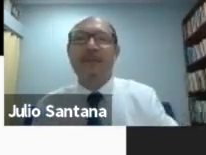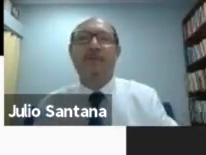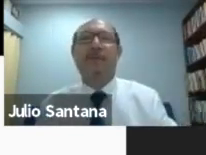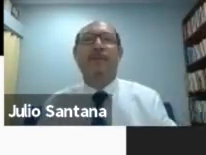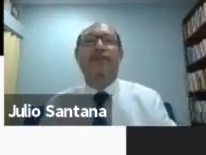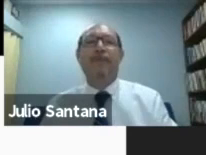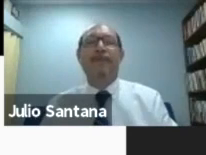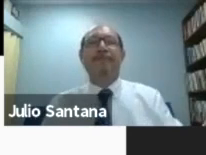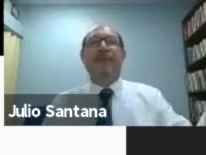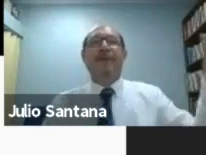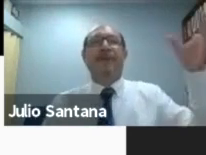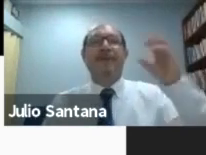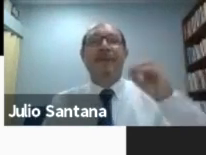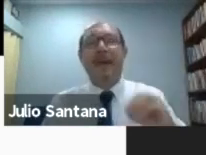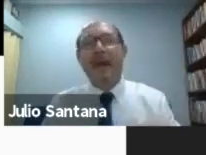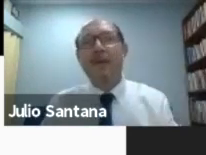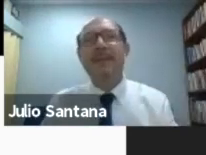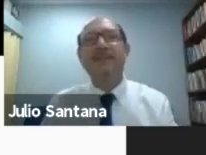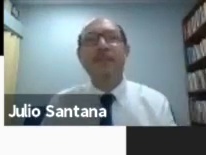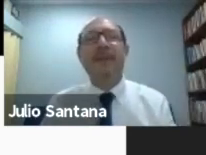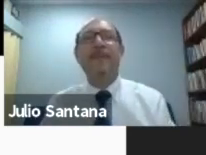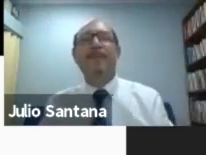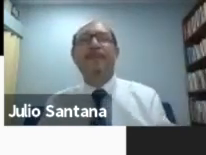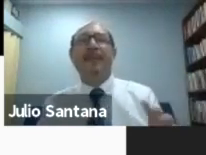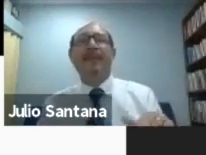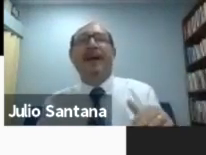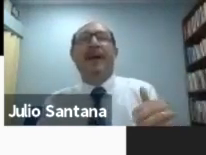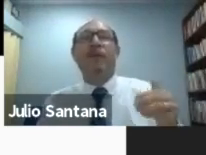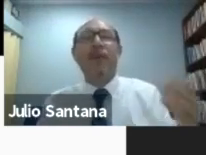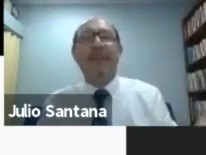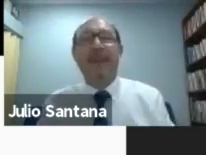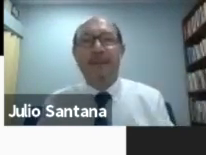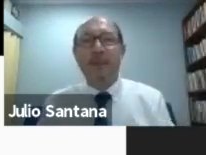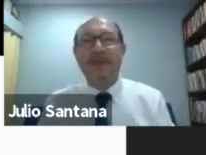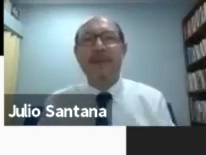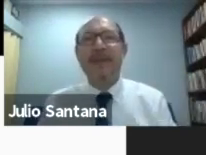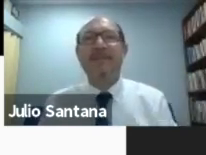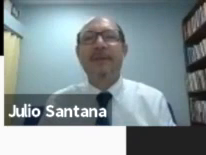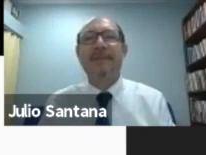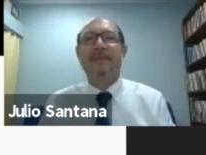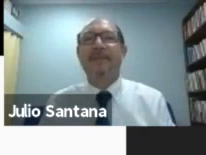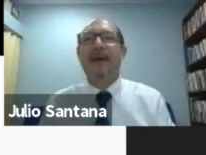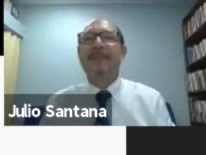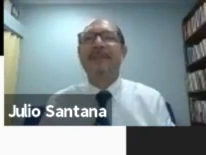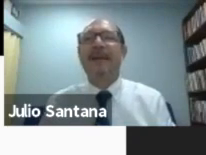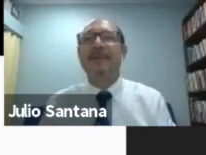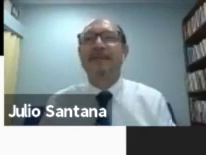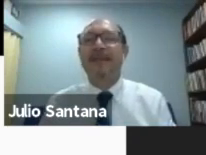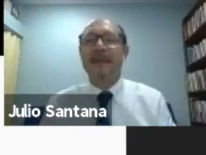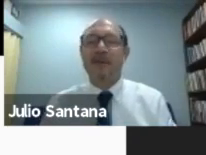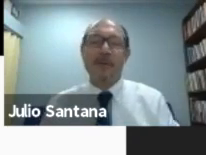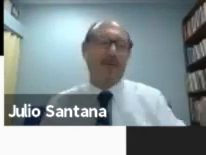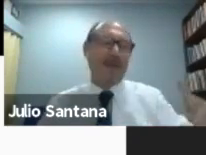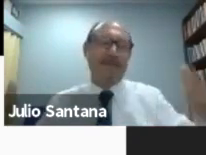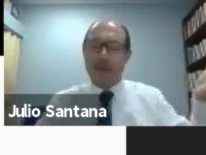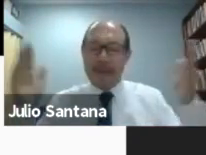siglo XXI. Si hago un resumen de algunas de las aportaciones y lecciones aprendidas ante la